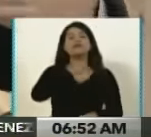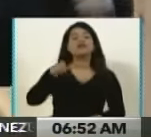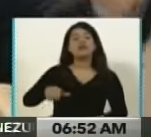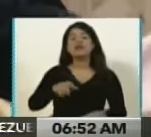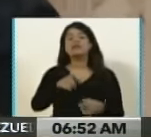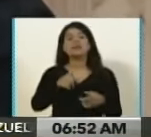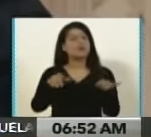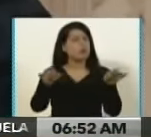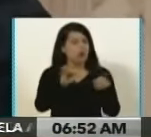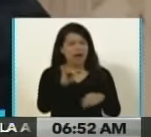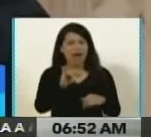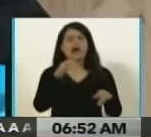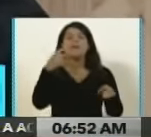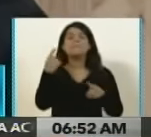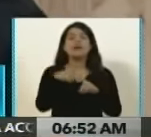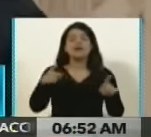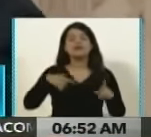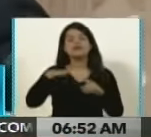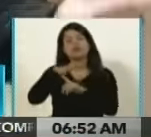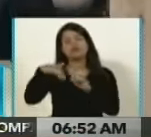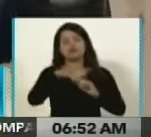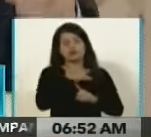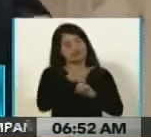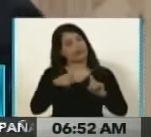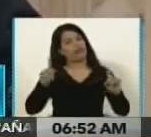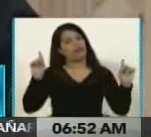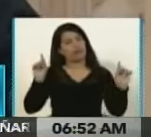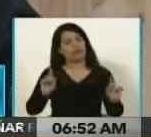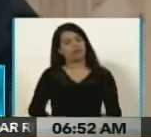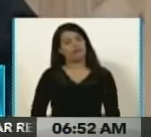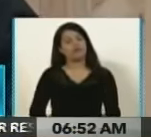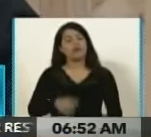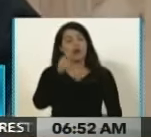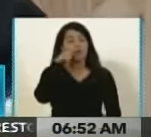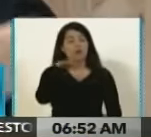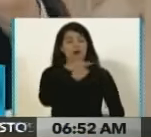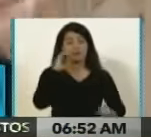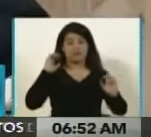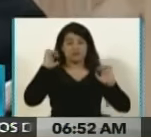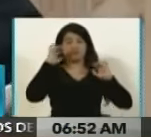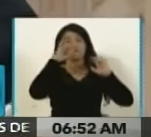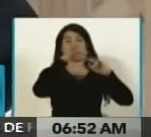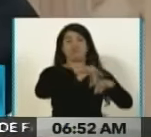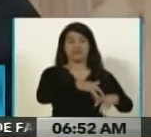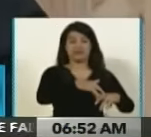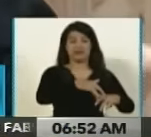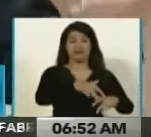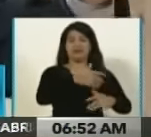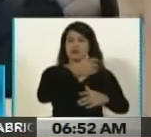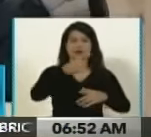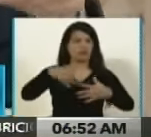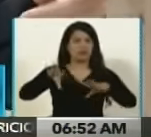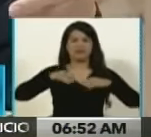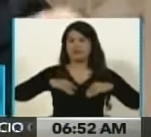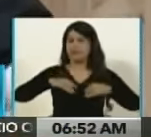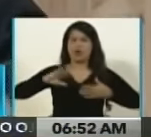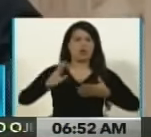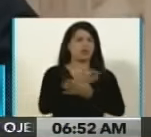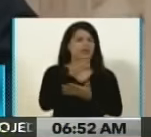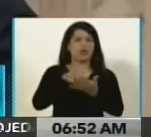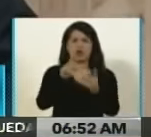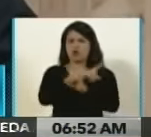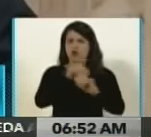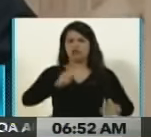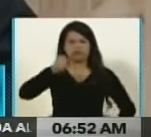y derrota el golpe, ¿no? Y le arrasaba el que en el poder, ¿no? Luego, en mayo, creo,